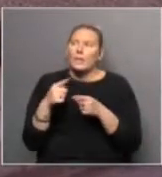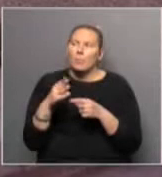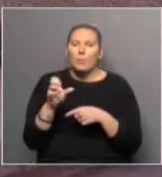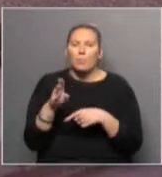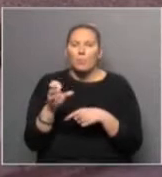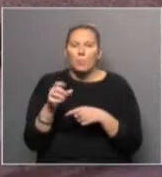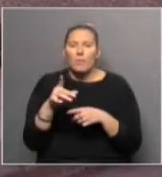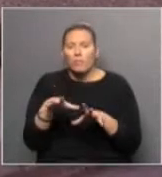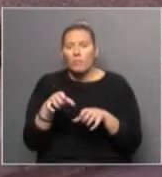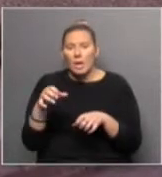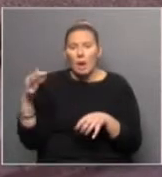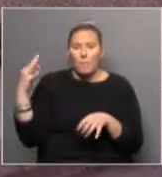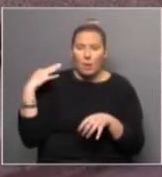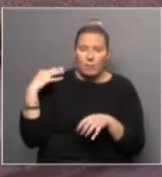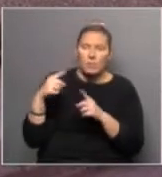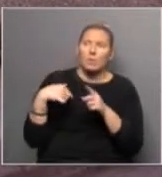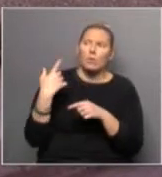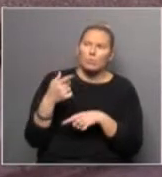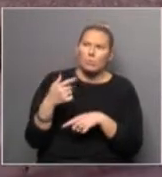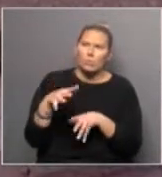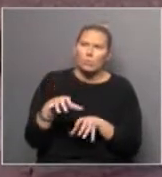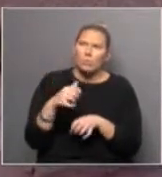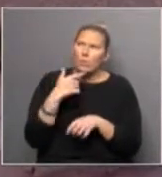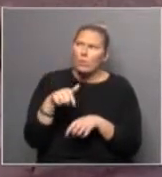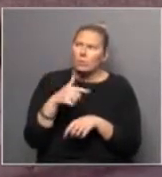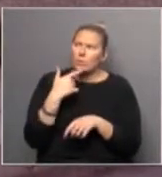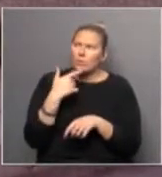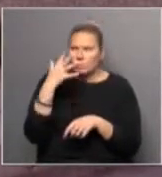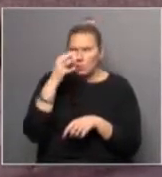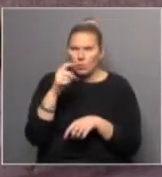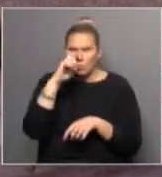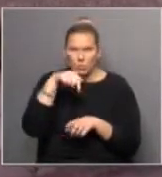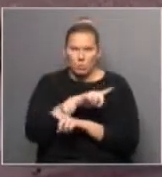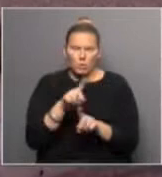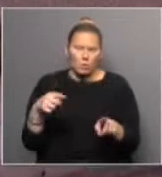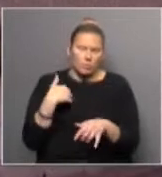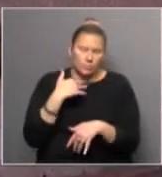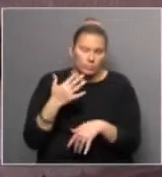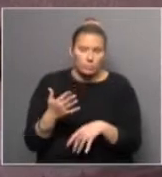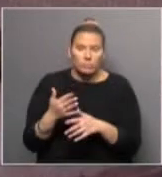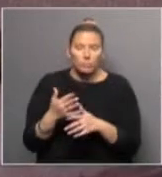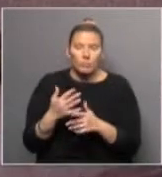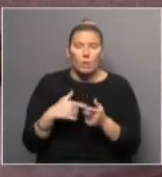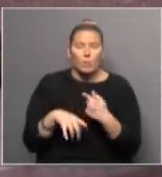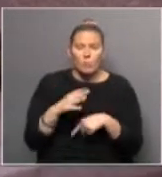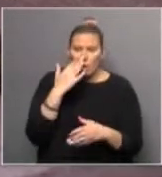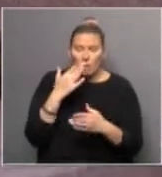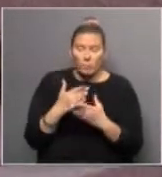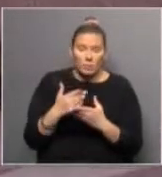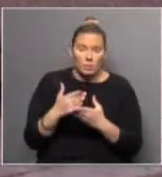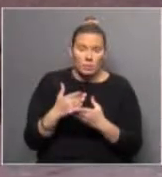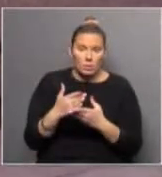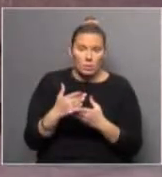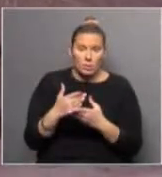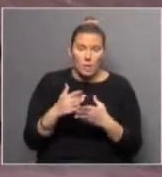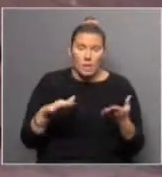Pepe, que vivía por Malvin, Carlos, que no recuerdo exactamente, Carlos creo que ni siquiera estaba en Montevideo en ese entonces, pero al final terminamos,